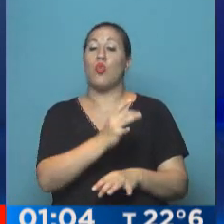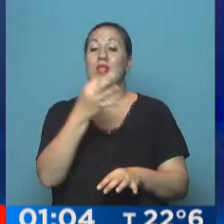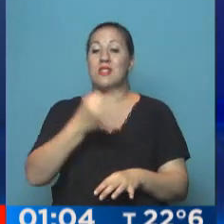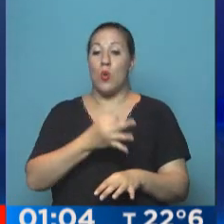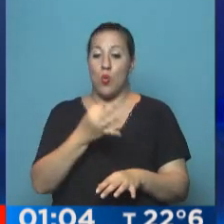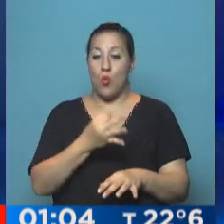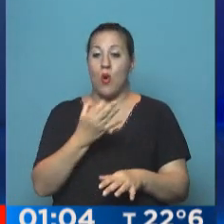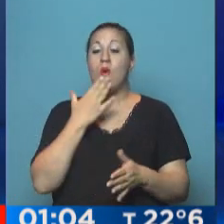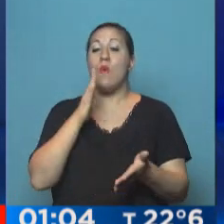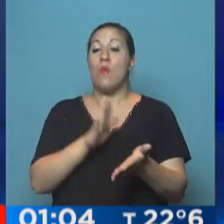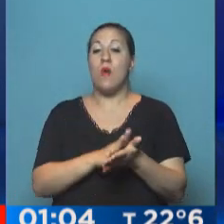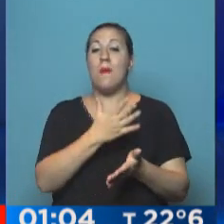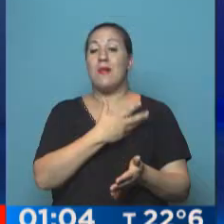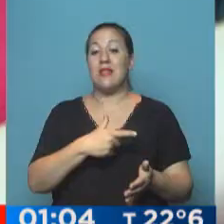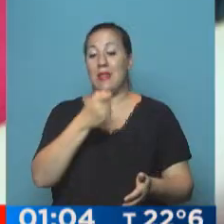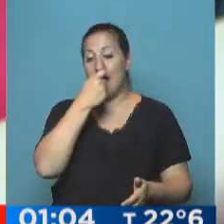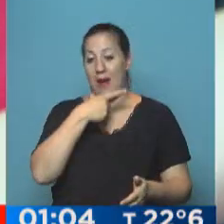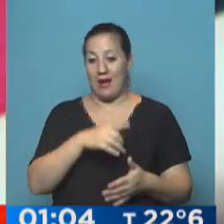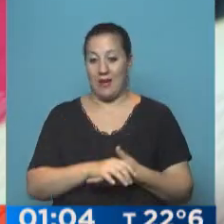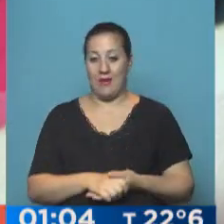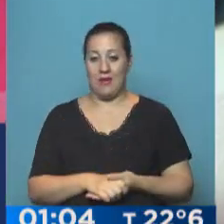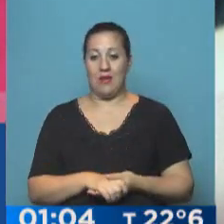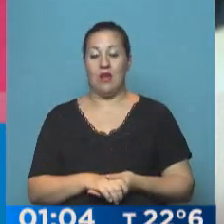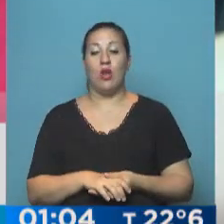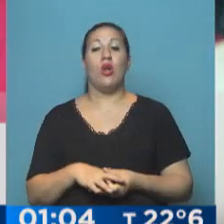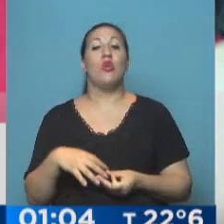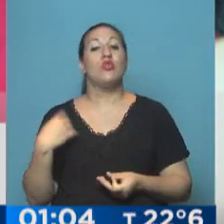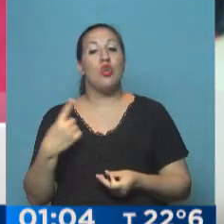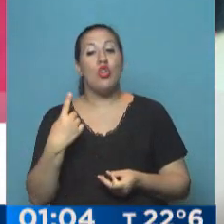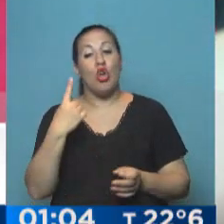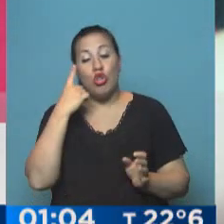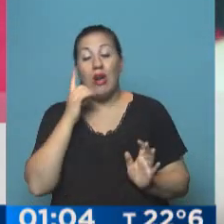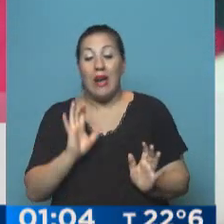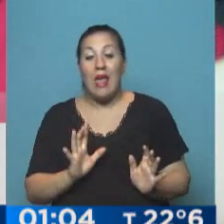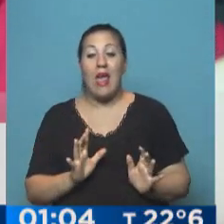la jura del presidente Mauricio Macri. Nosotros creemos que está